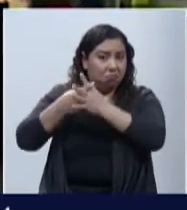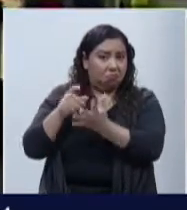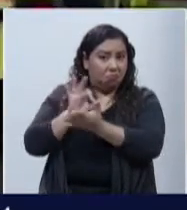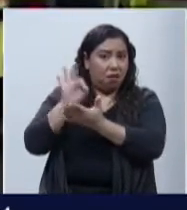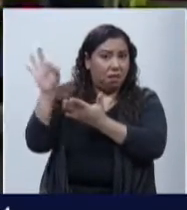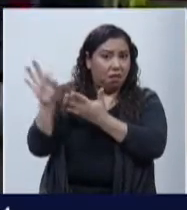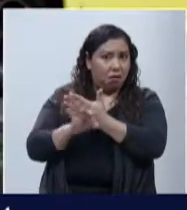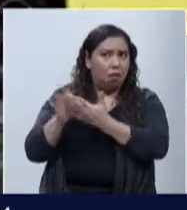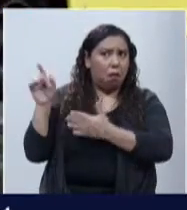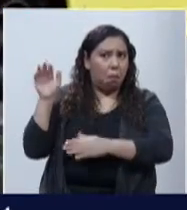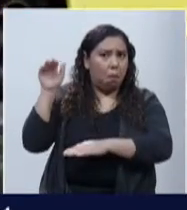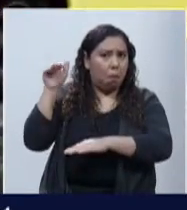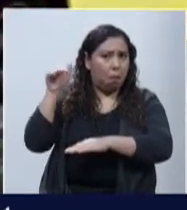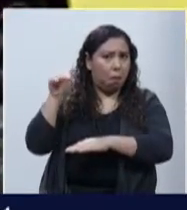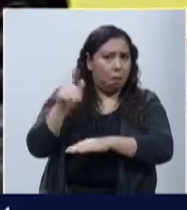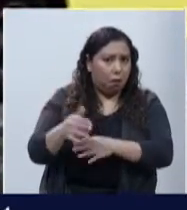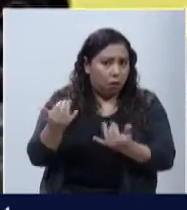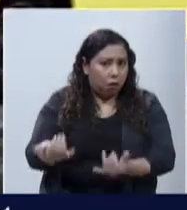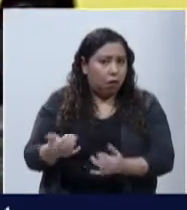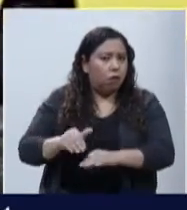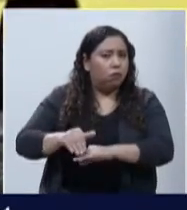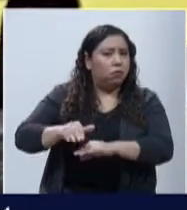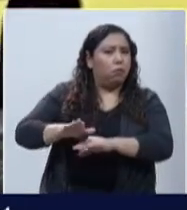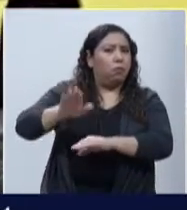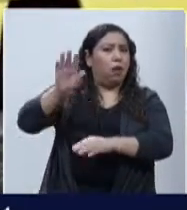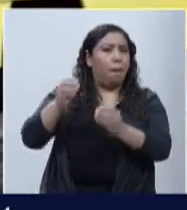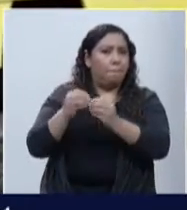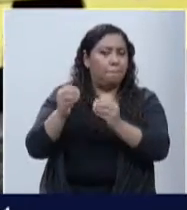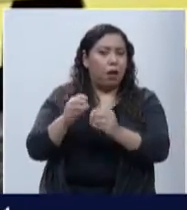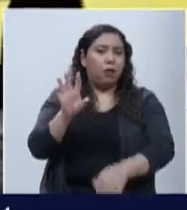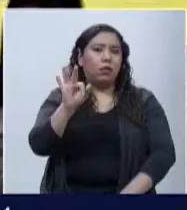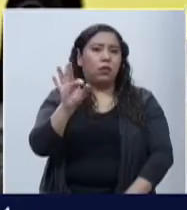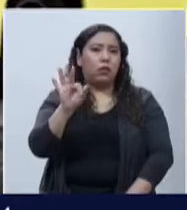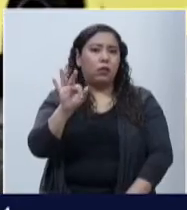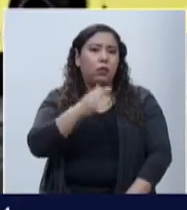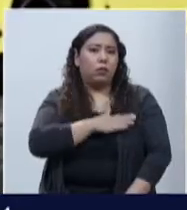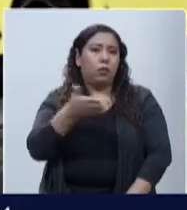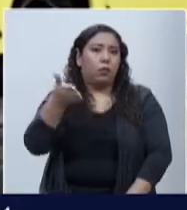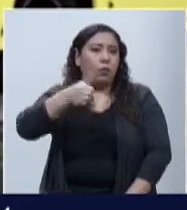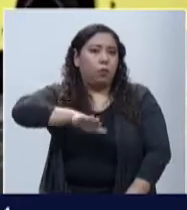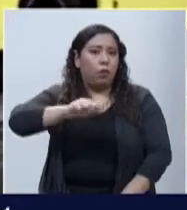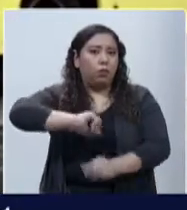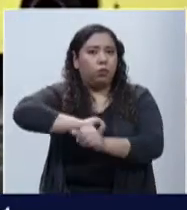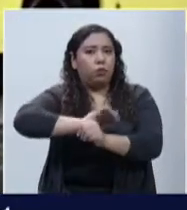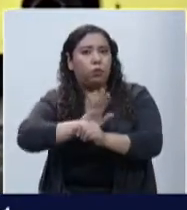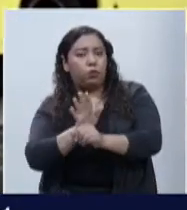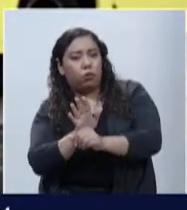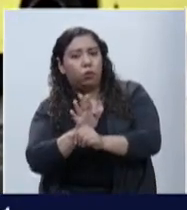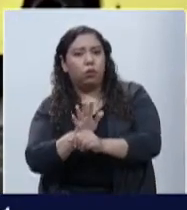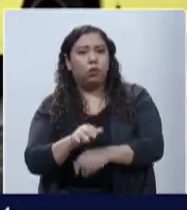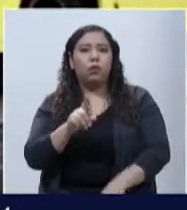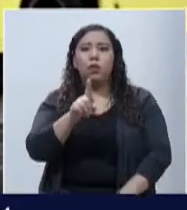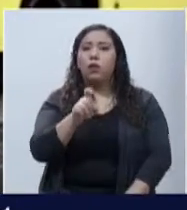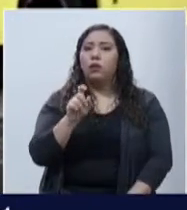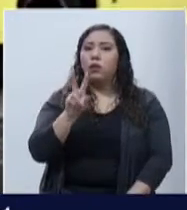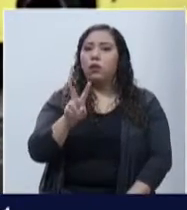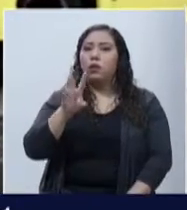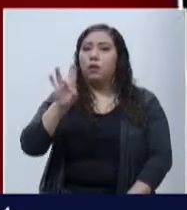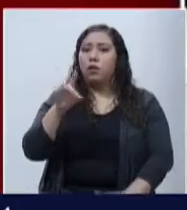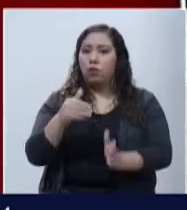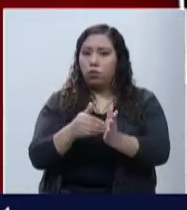asimismo las autoridades informaron de otras 19 muertes por kobe 19 que ascienden a 128 mil